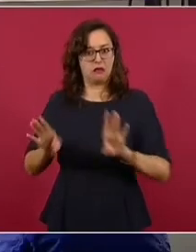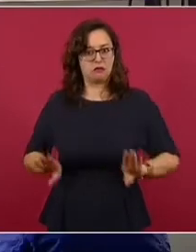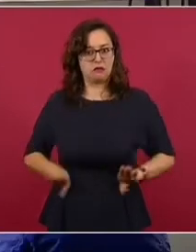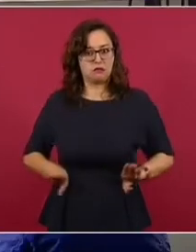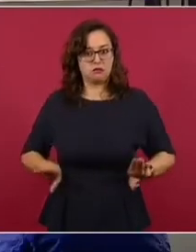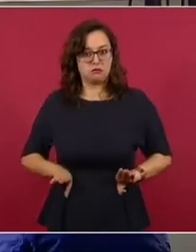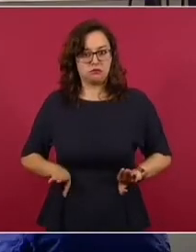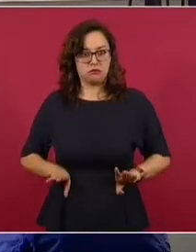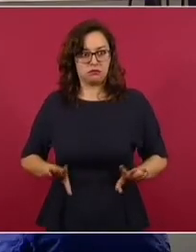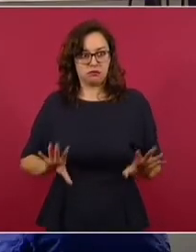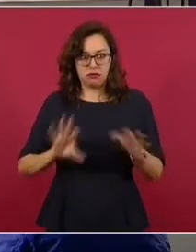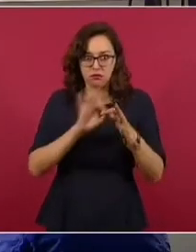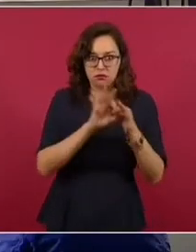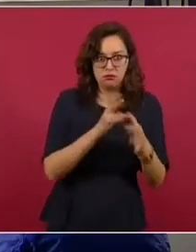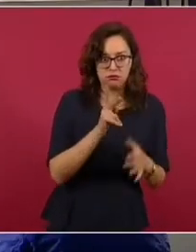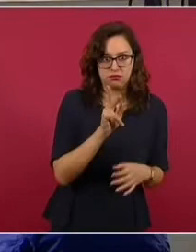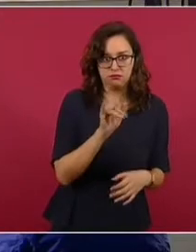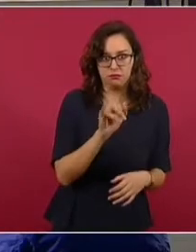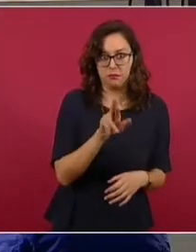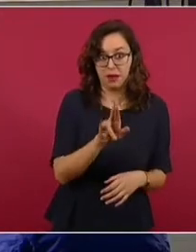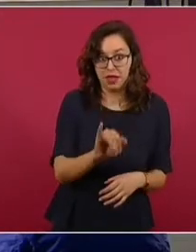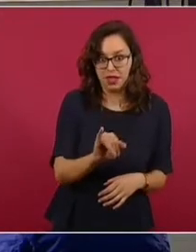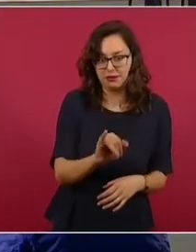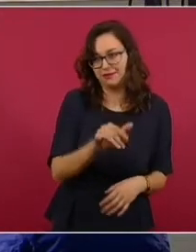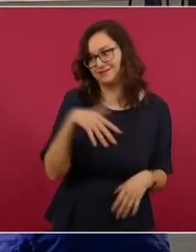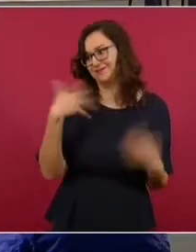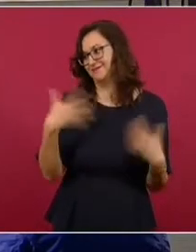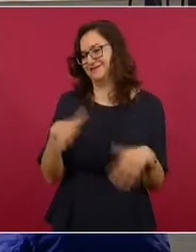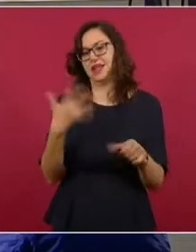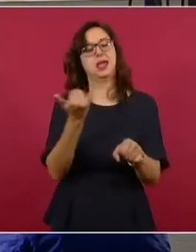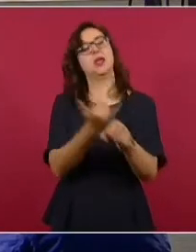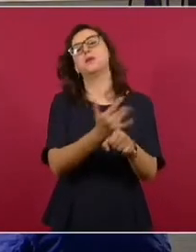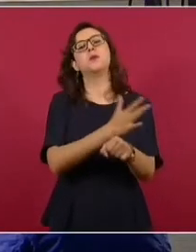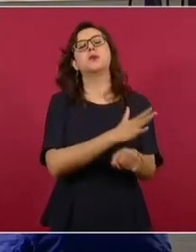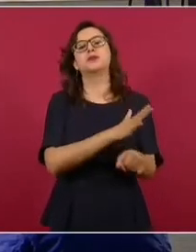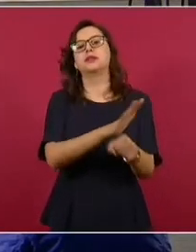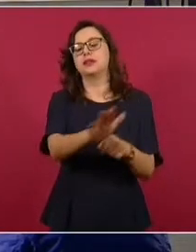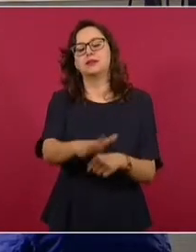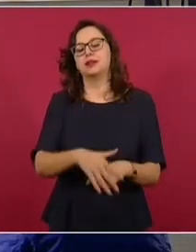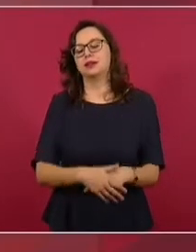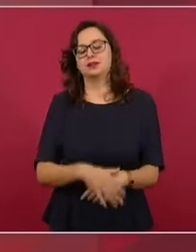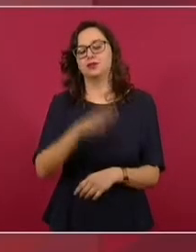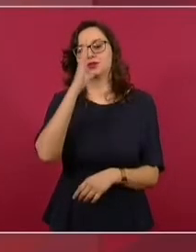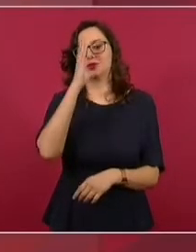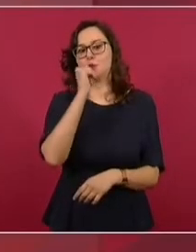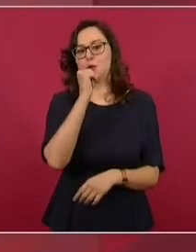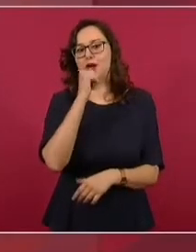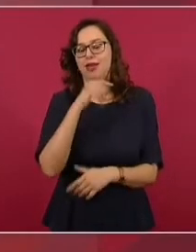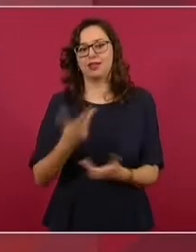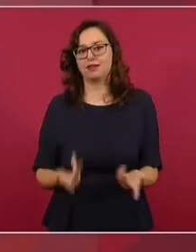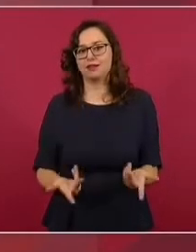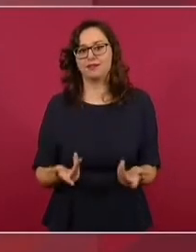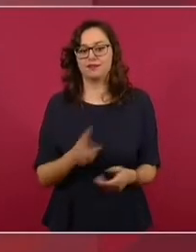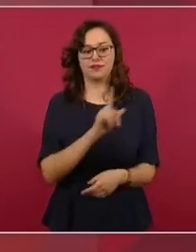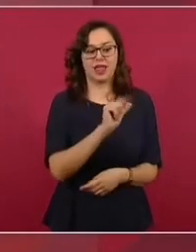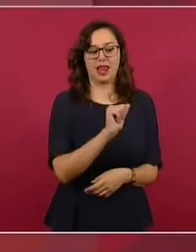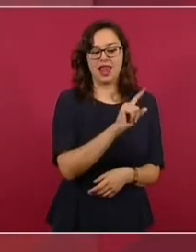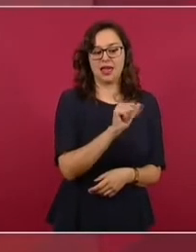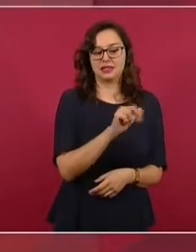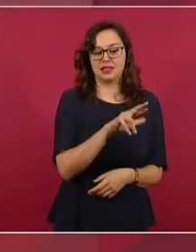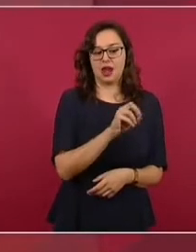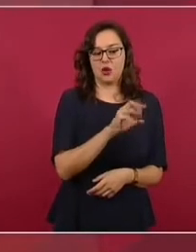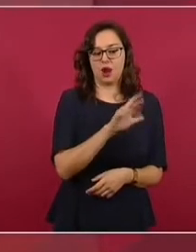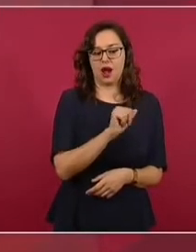con el PRI, como tampoco tenía que ver con el PAN el general Lázaro Cárdenas,